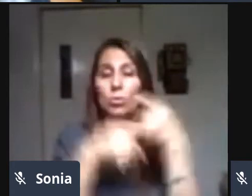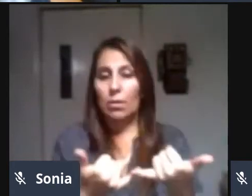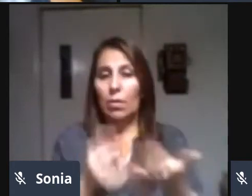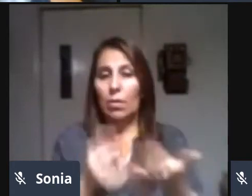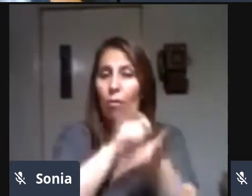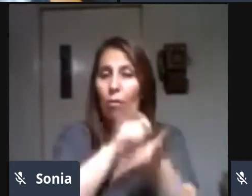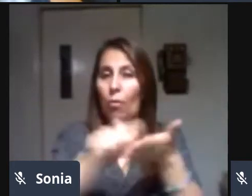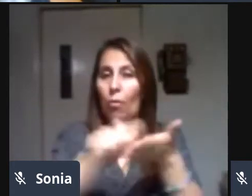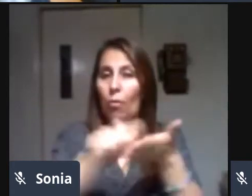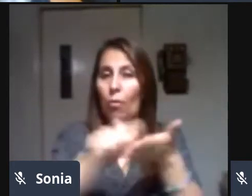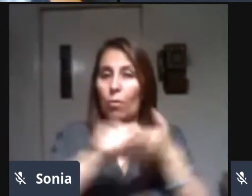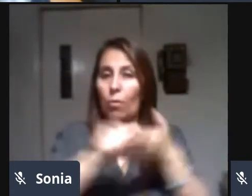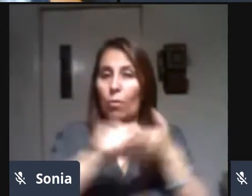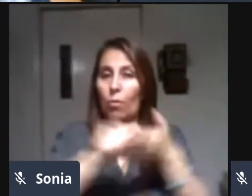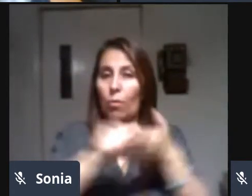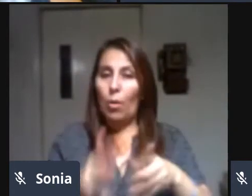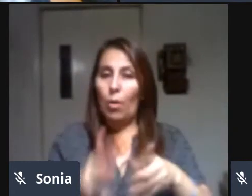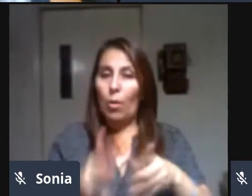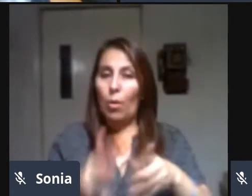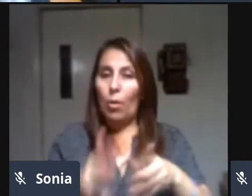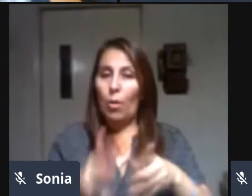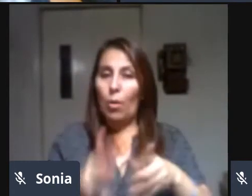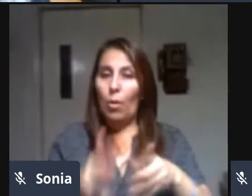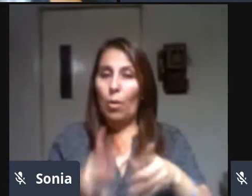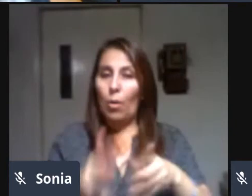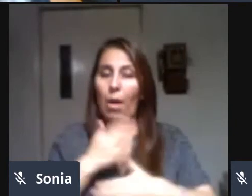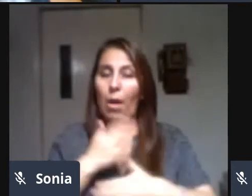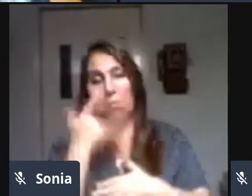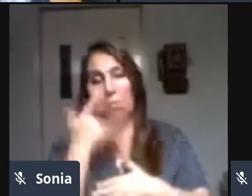silva romero que siempre ha escrito novelas